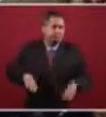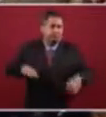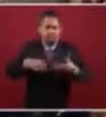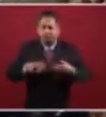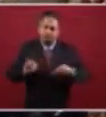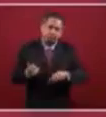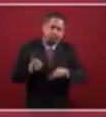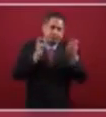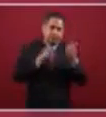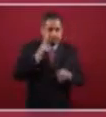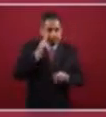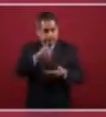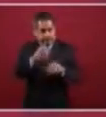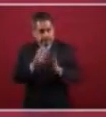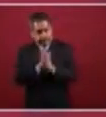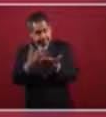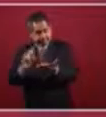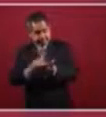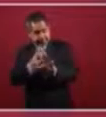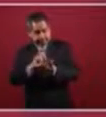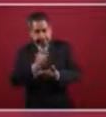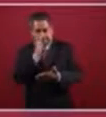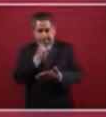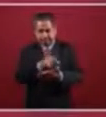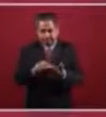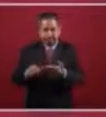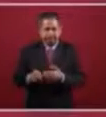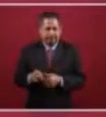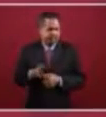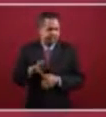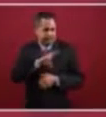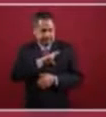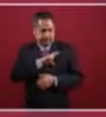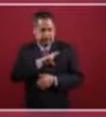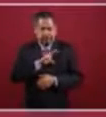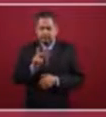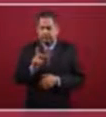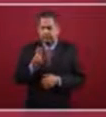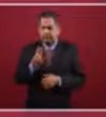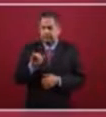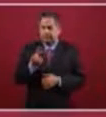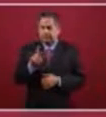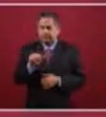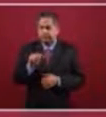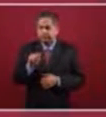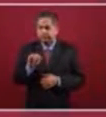Busquen en el diccionario qué es privatizar.